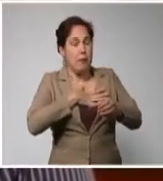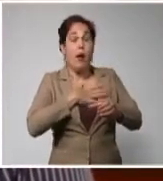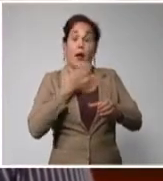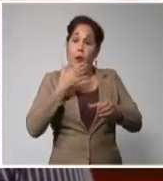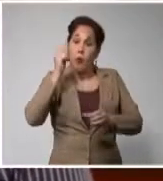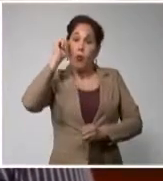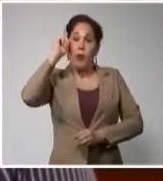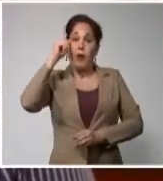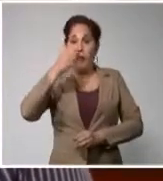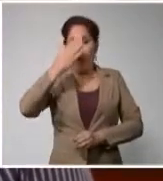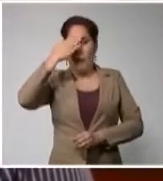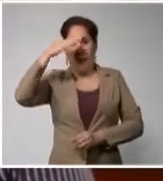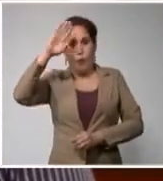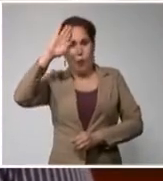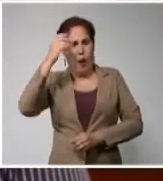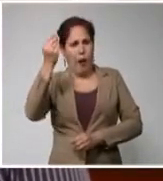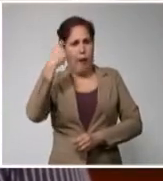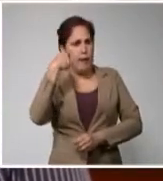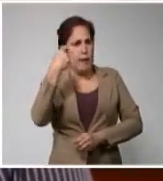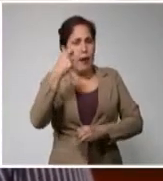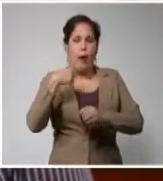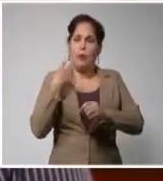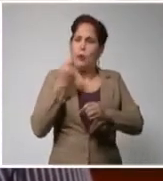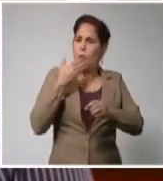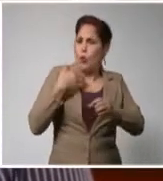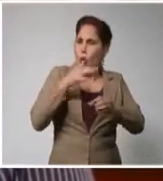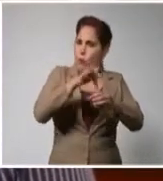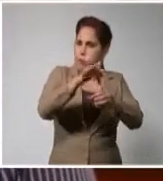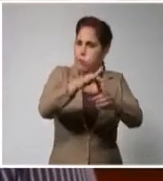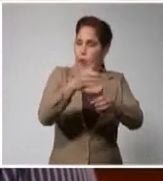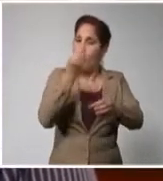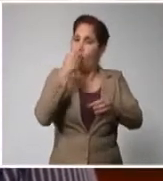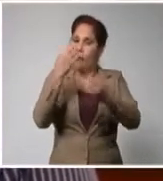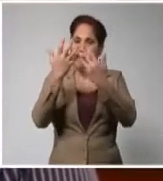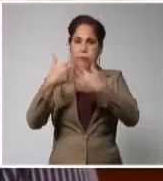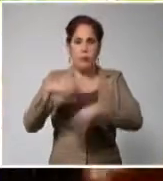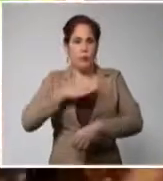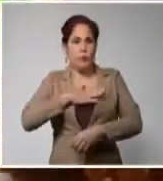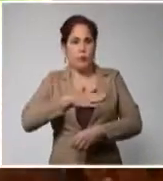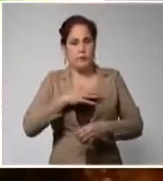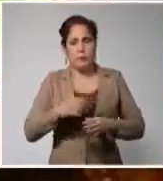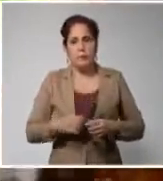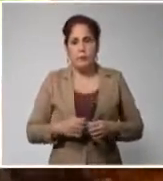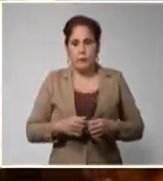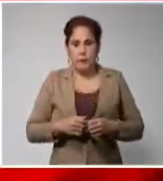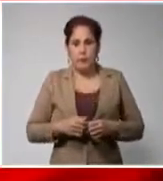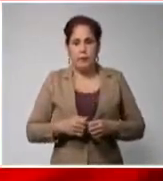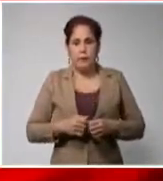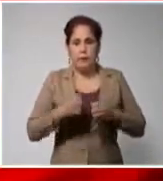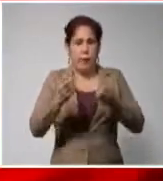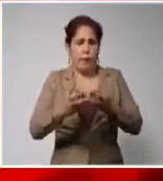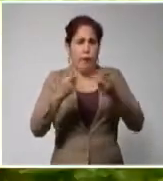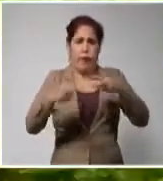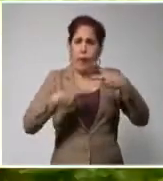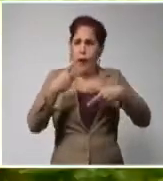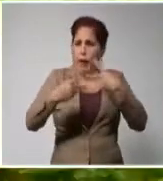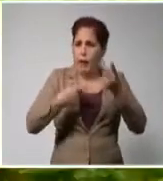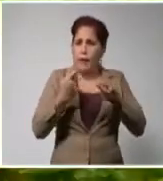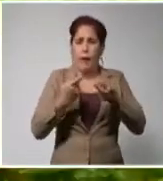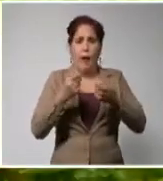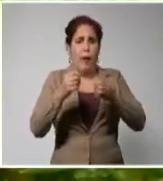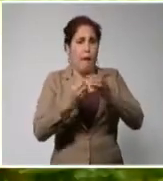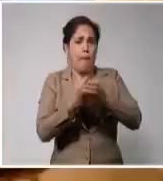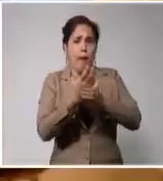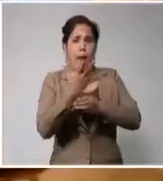experiencias Y aportar a la soberanía alimentaria de acá del hermano pueblo venezolano. Hortalizas, condimentos y